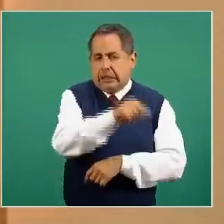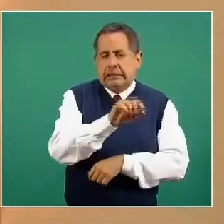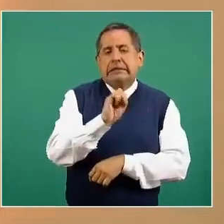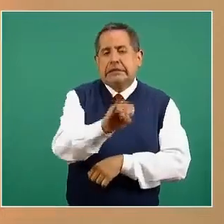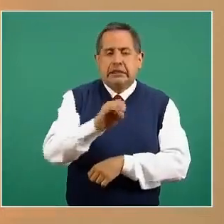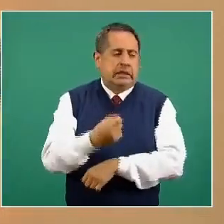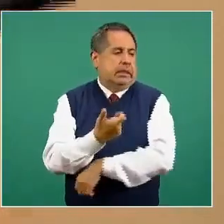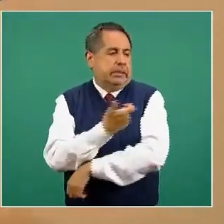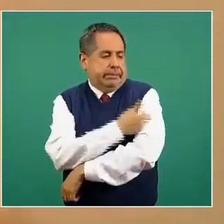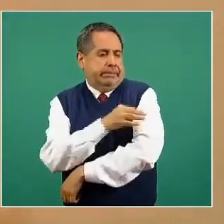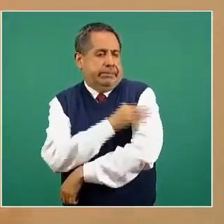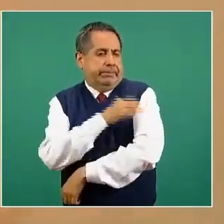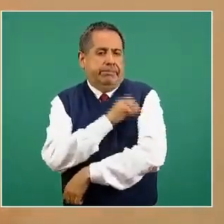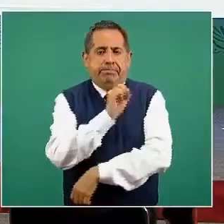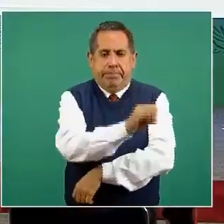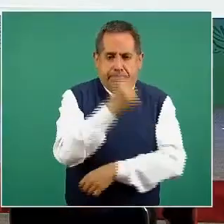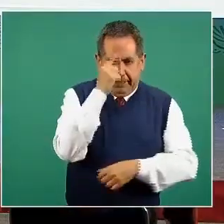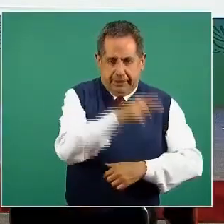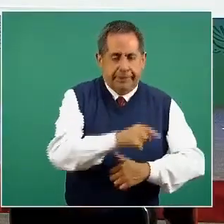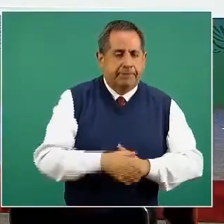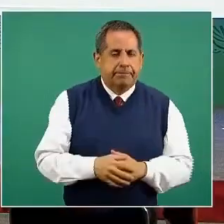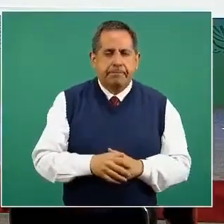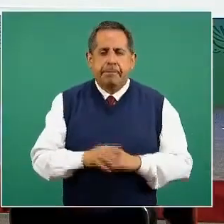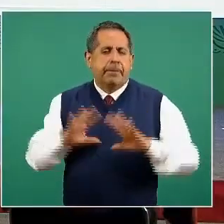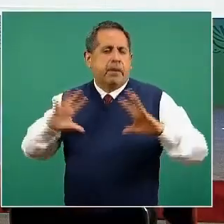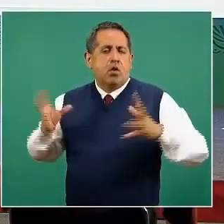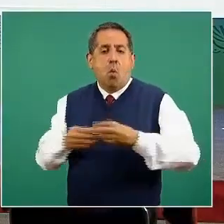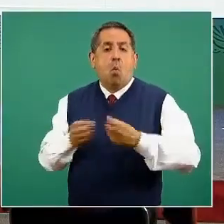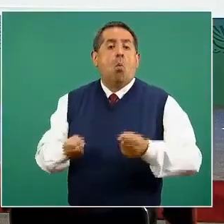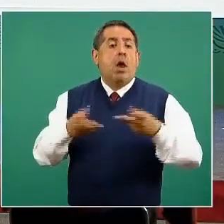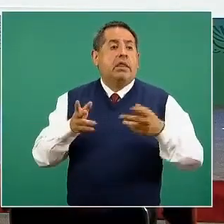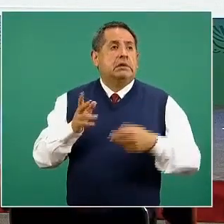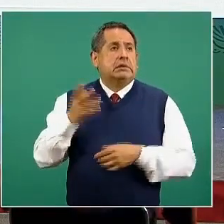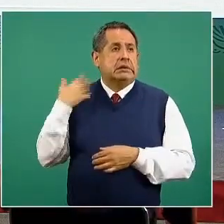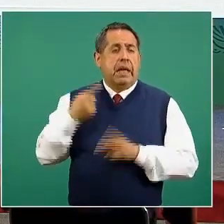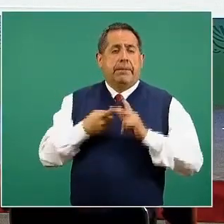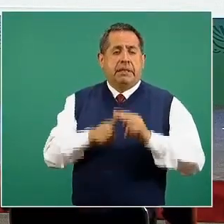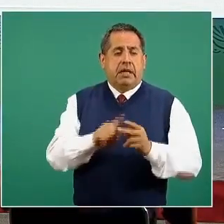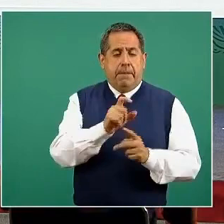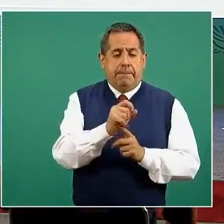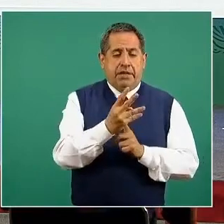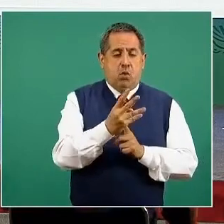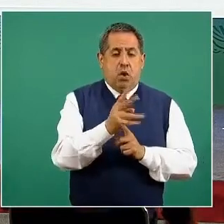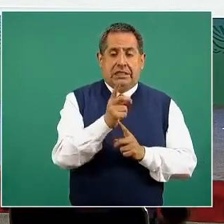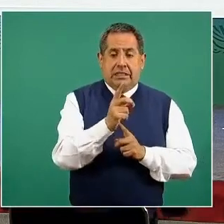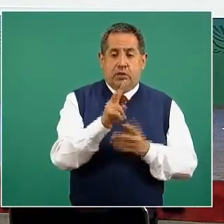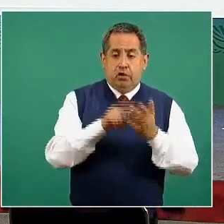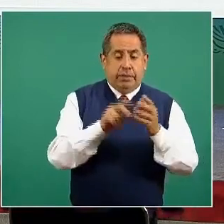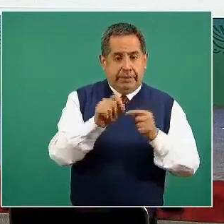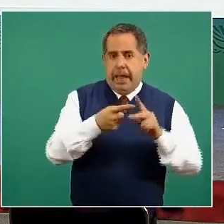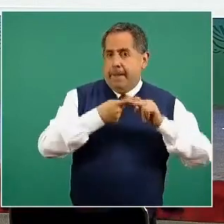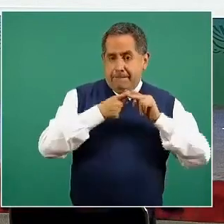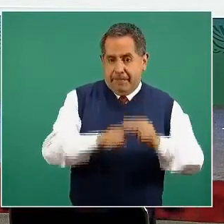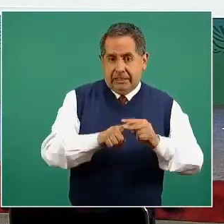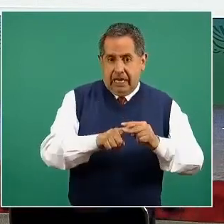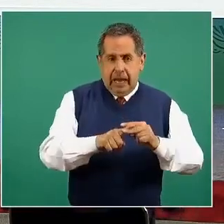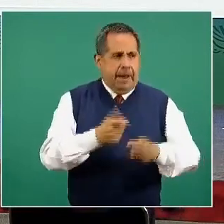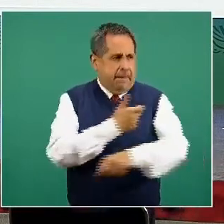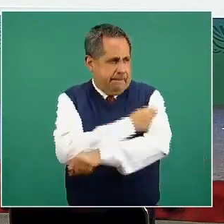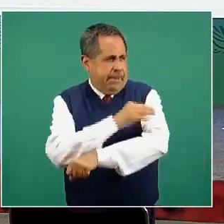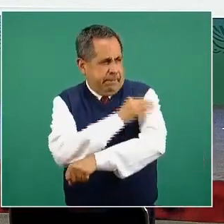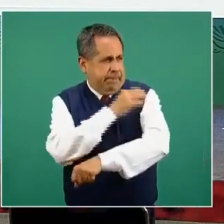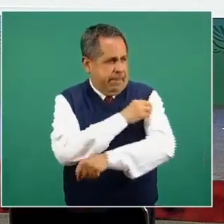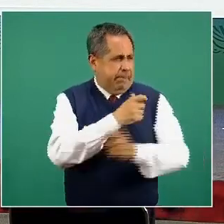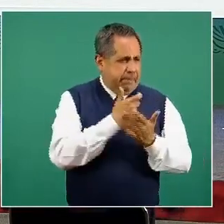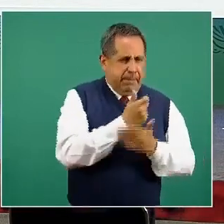Vamos a ver la siguiente. Bueno, aquí la cifra acumulada de total de personas vacunadas desde el 24 de diciembre de 2020, fecha en que empezó la vacunación en